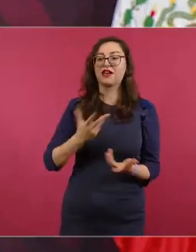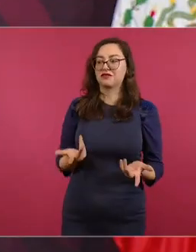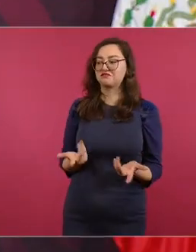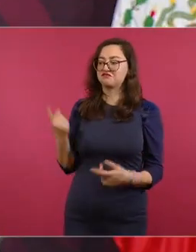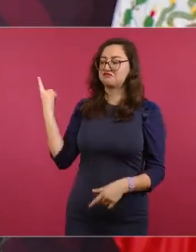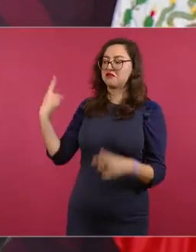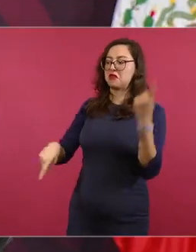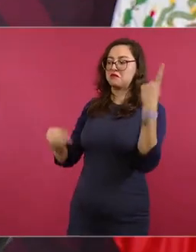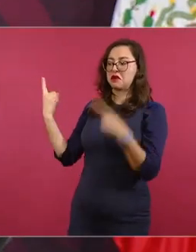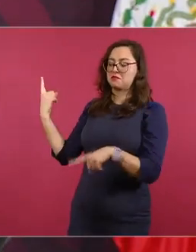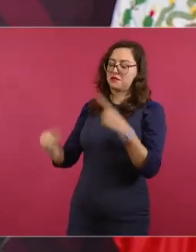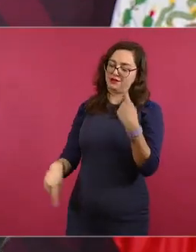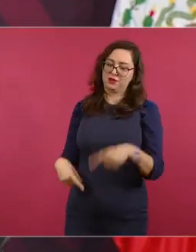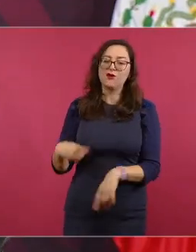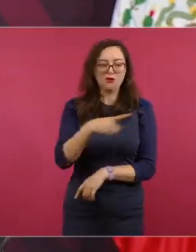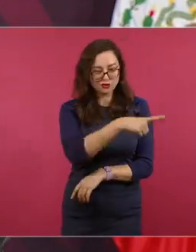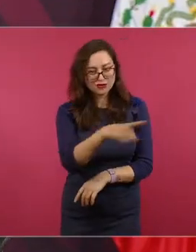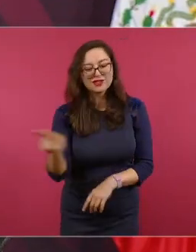extremo